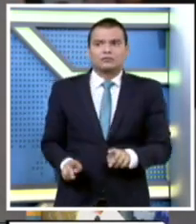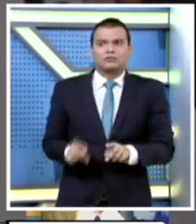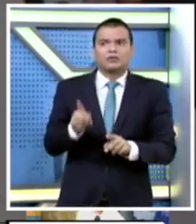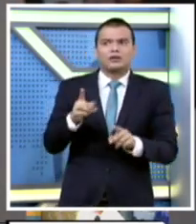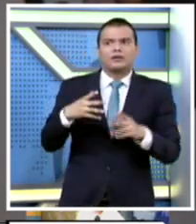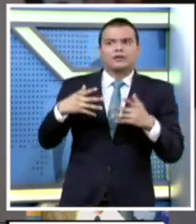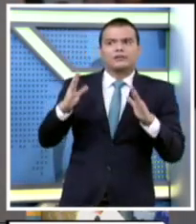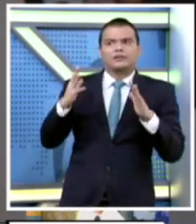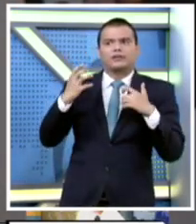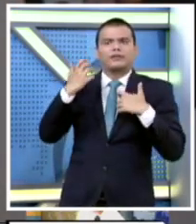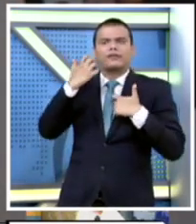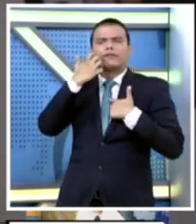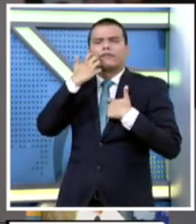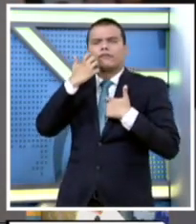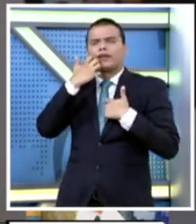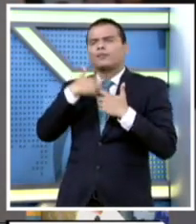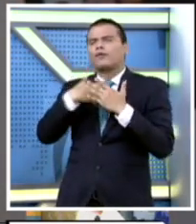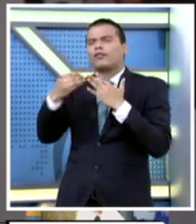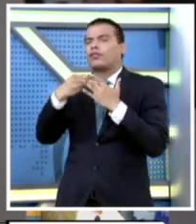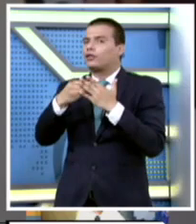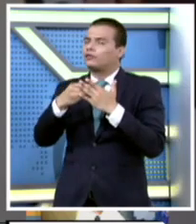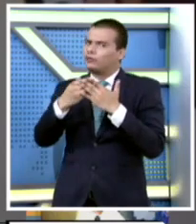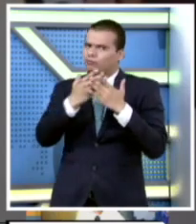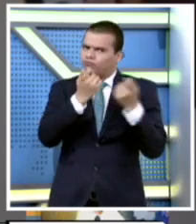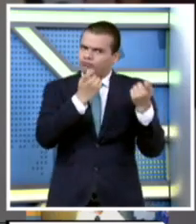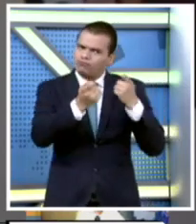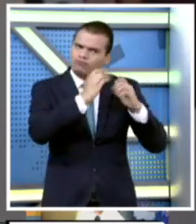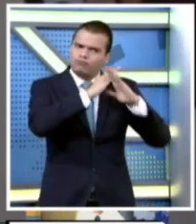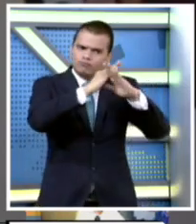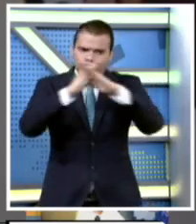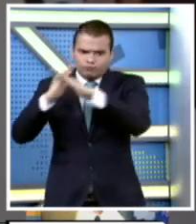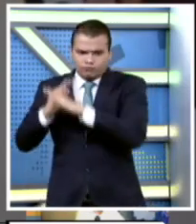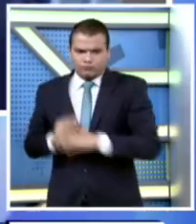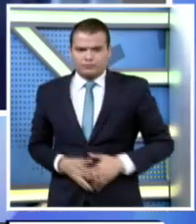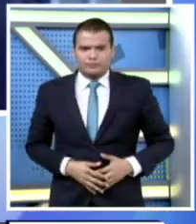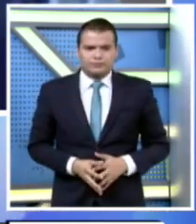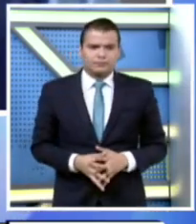circulando por el territorio poniendo en peligro la salud y la vida de otros ciudadanos.